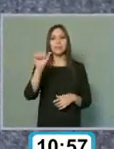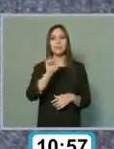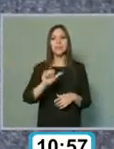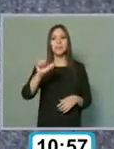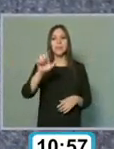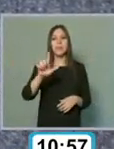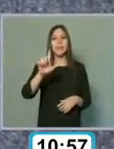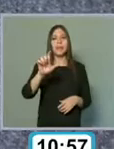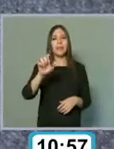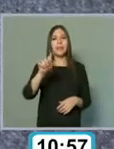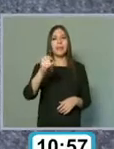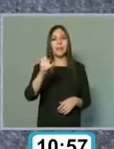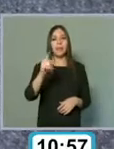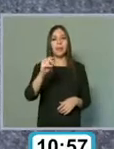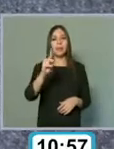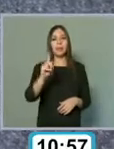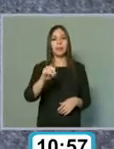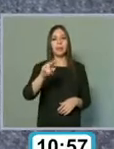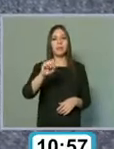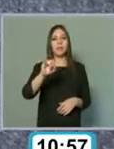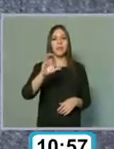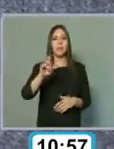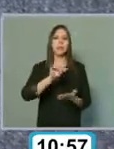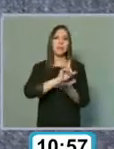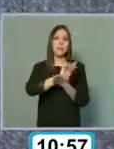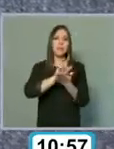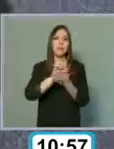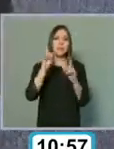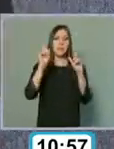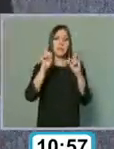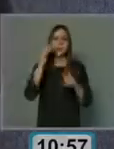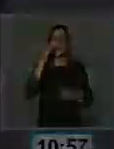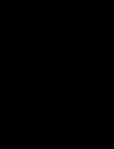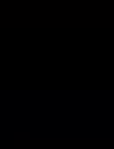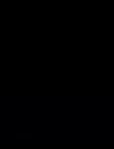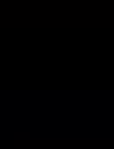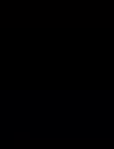@LetiLopezMusic. Twitter, Instagram y Facebook. Ahí los espero. El aplauso para Leti López.